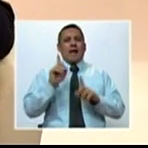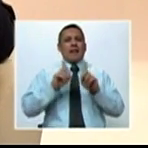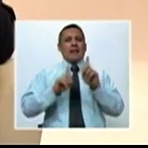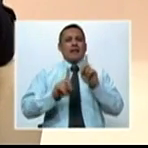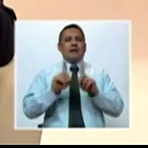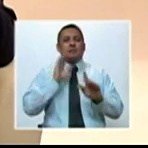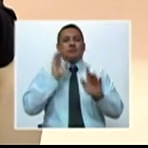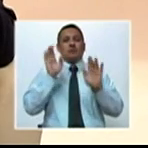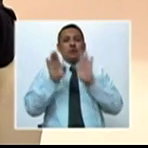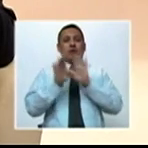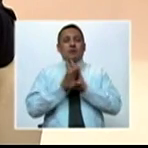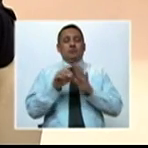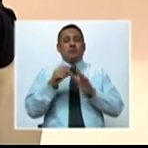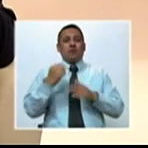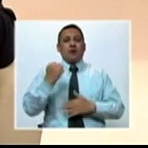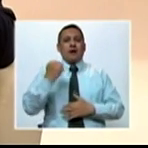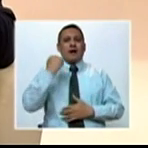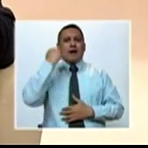remuneraciones